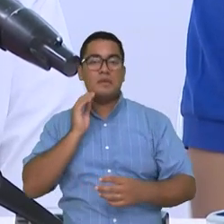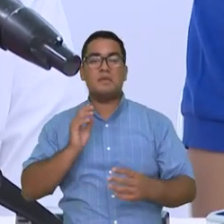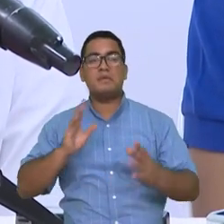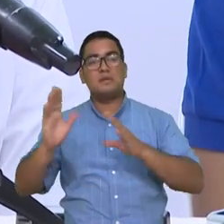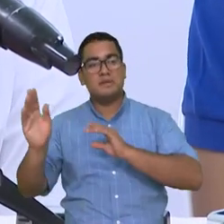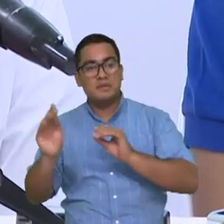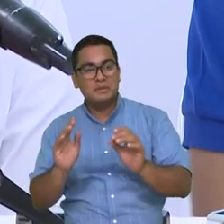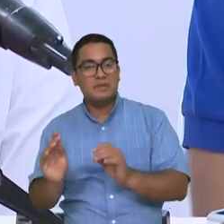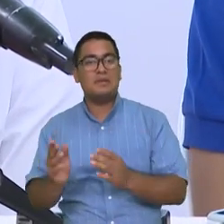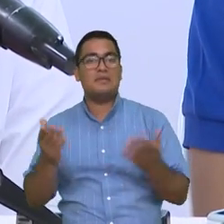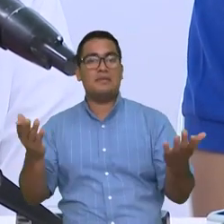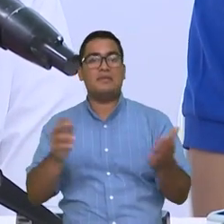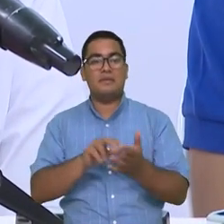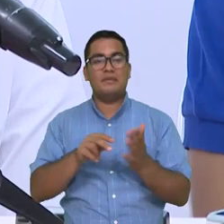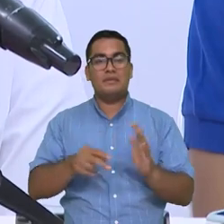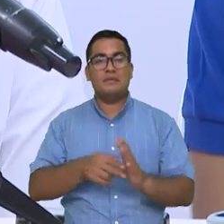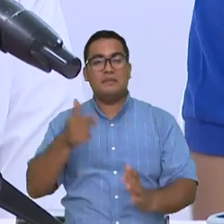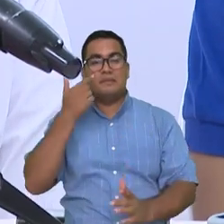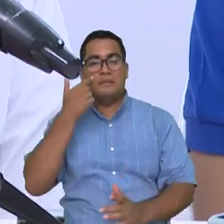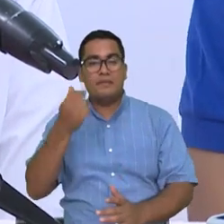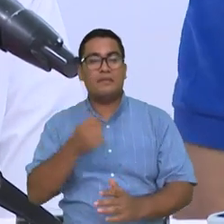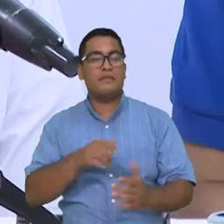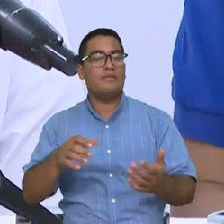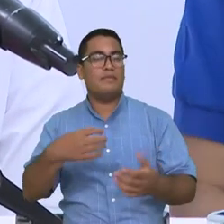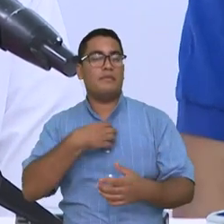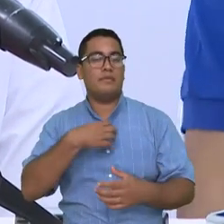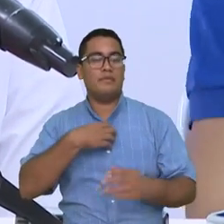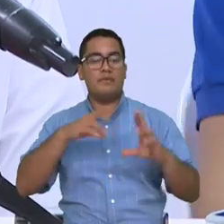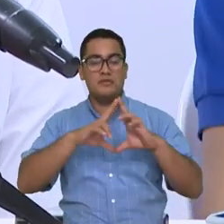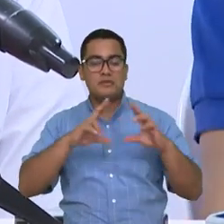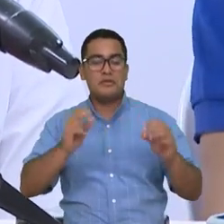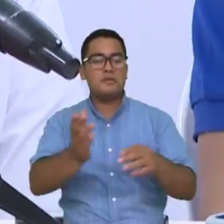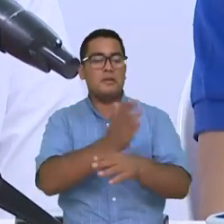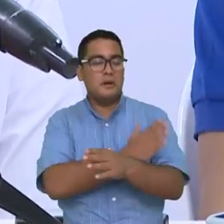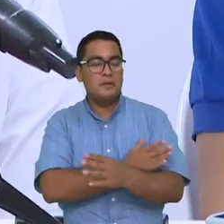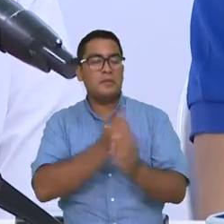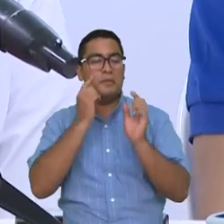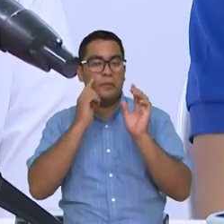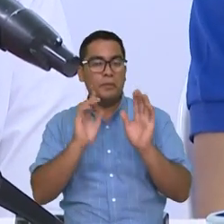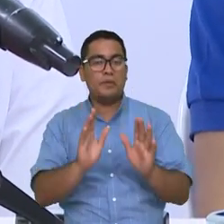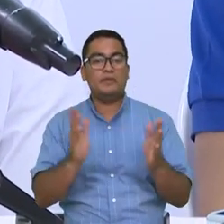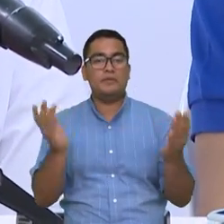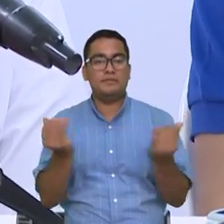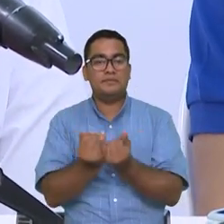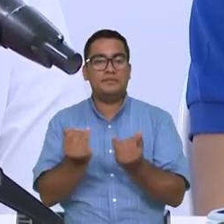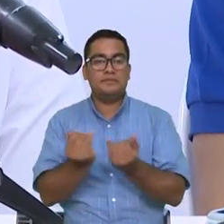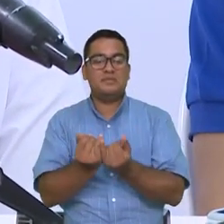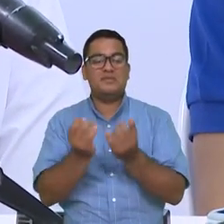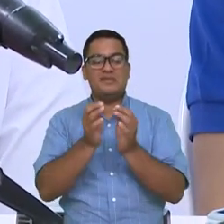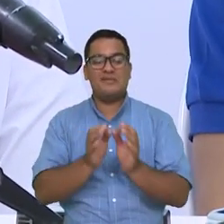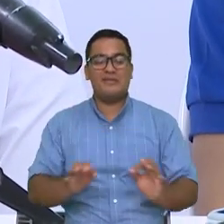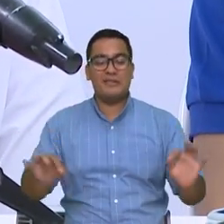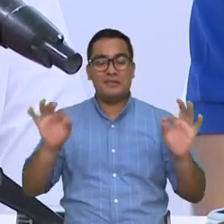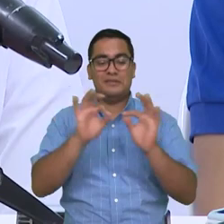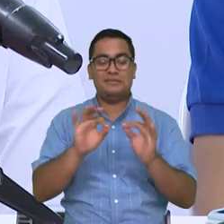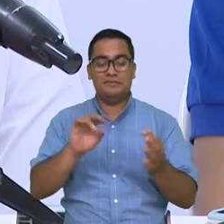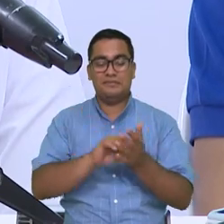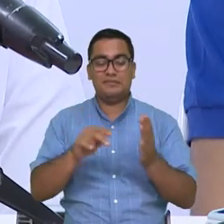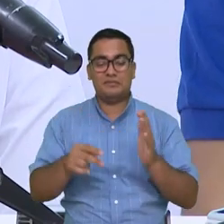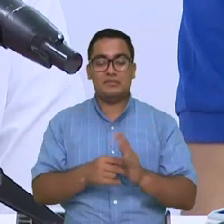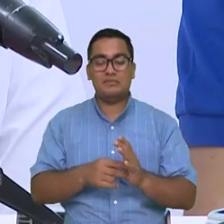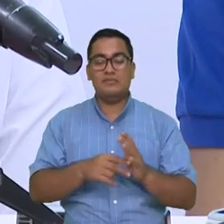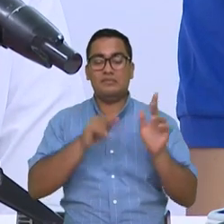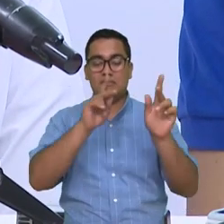a conocer todas las eventualidades en las cuales nos hemos venido preparando, así como la fortaleza grande que tenemos